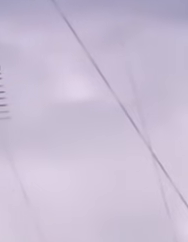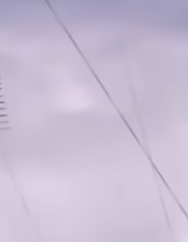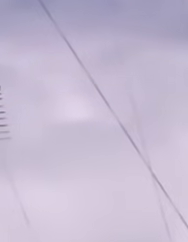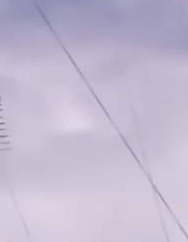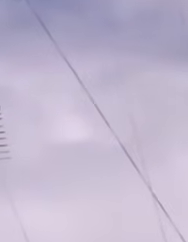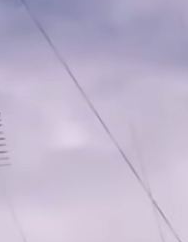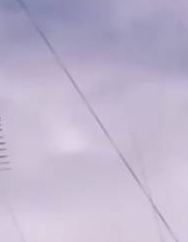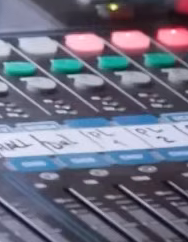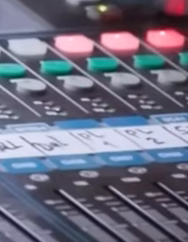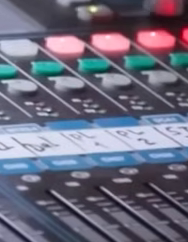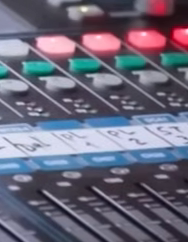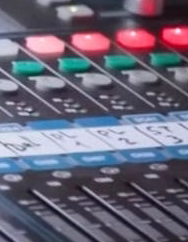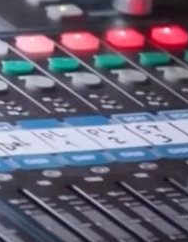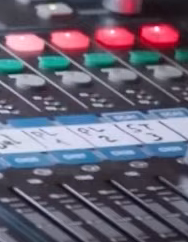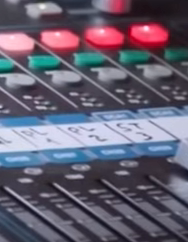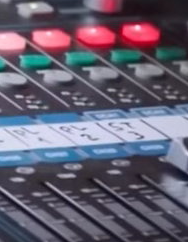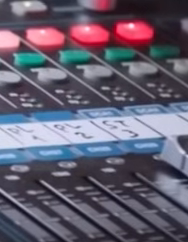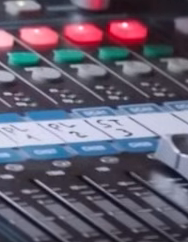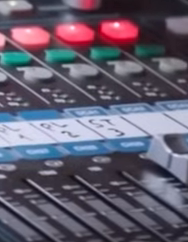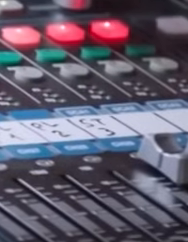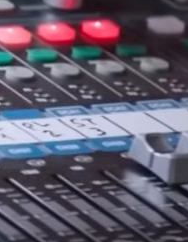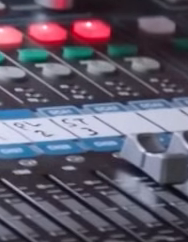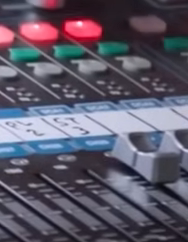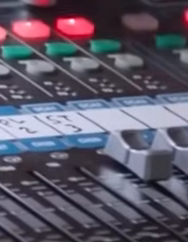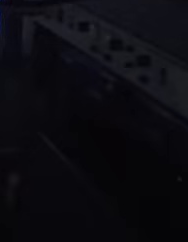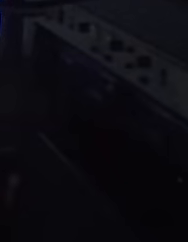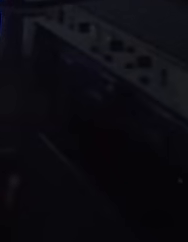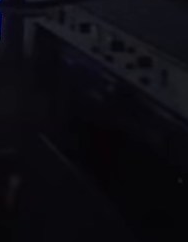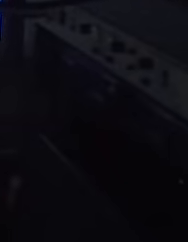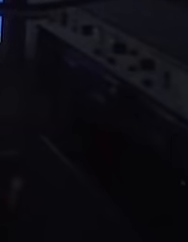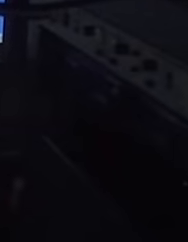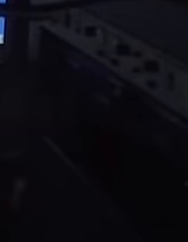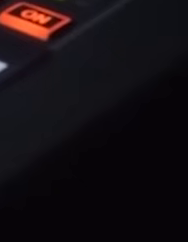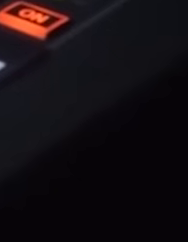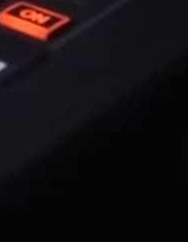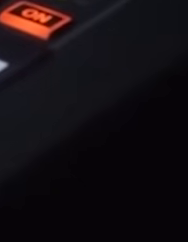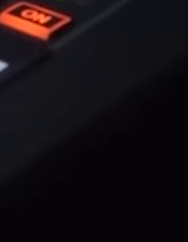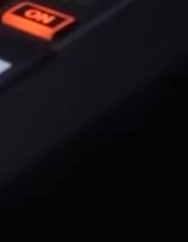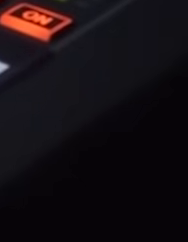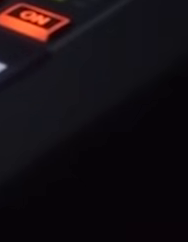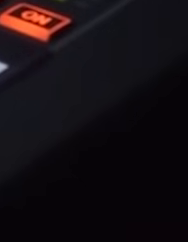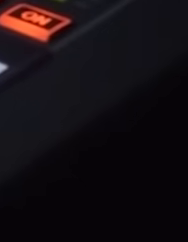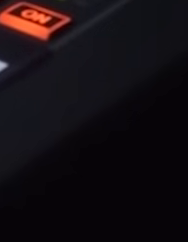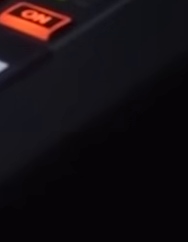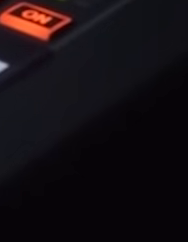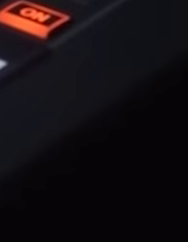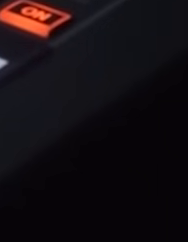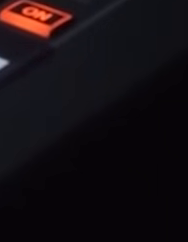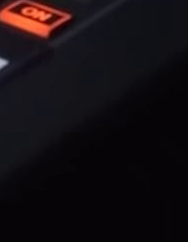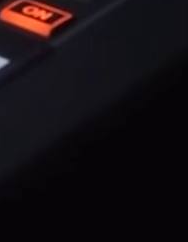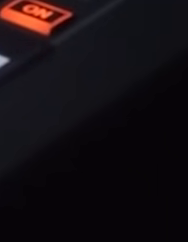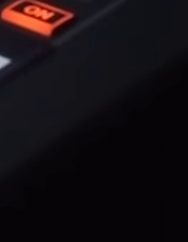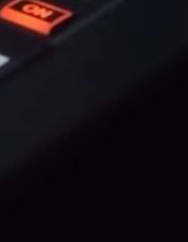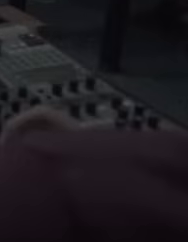industria de diputados salió del partido Colorado lo que sucedió fue que en la cámara alta en el senado se incorpora el